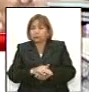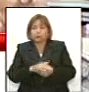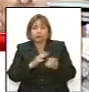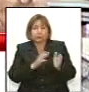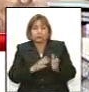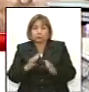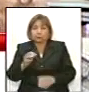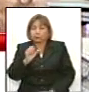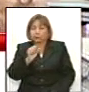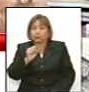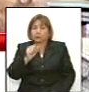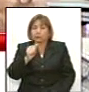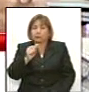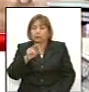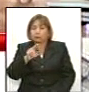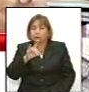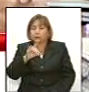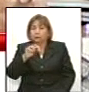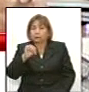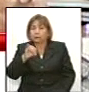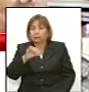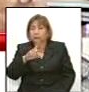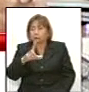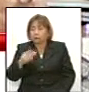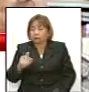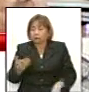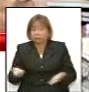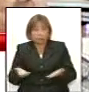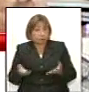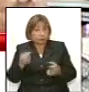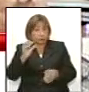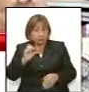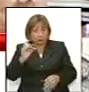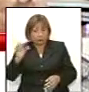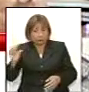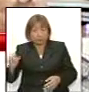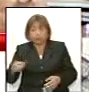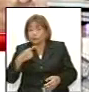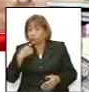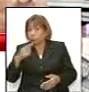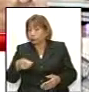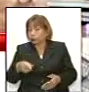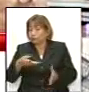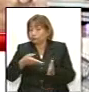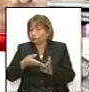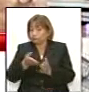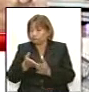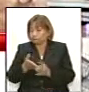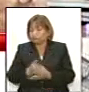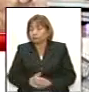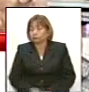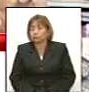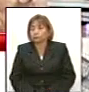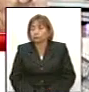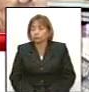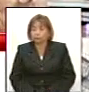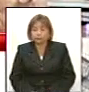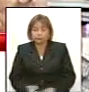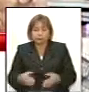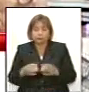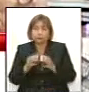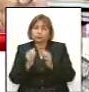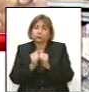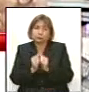de Zarumilla, que poco a poco se está olvidando. Y mediante este medio, y mediante esta comisión,